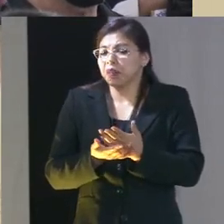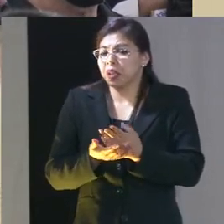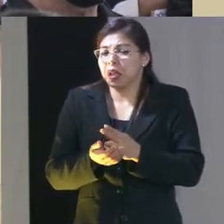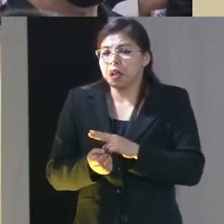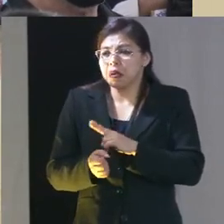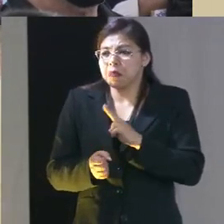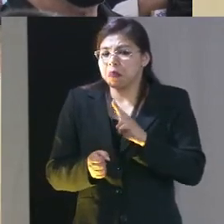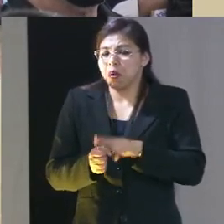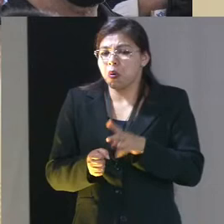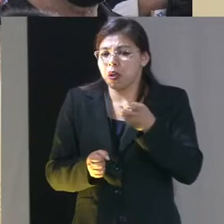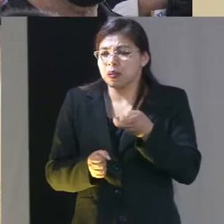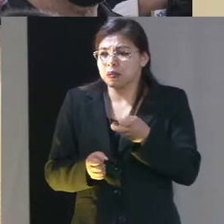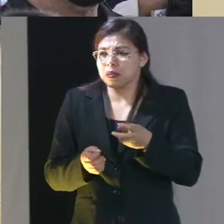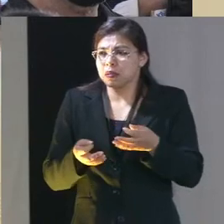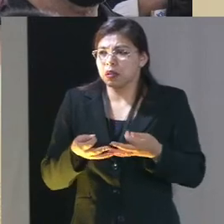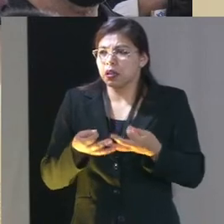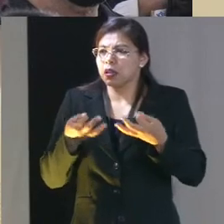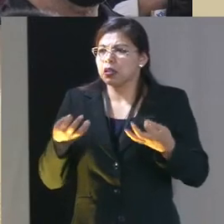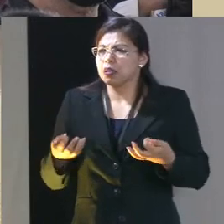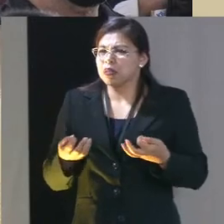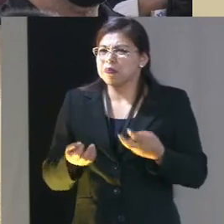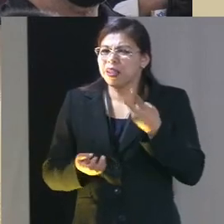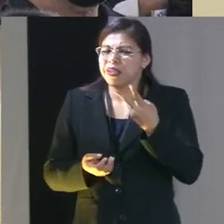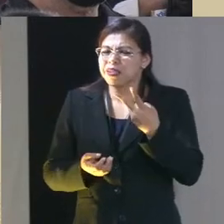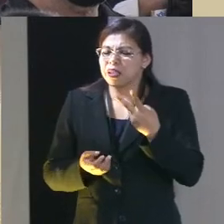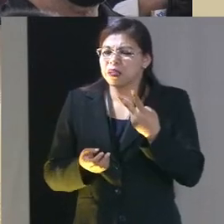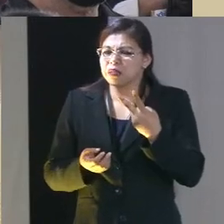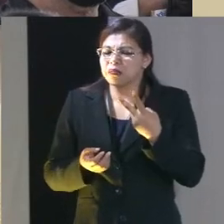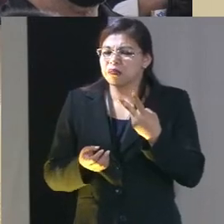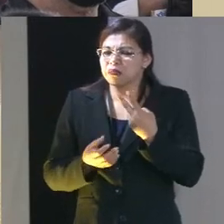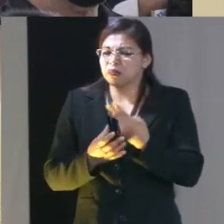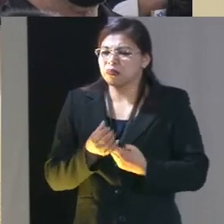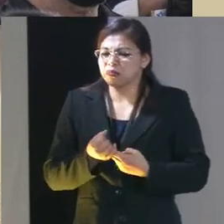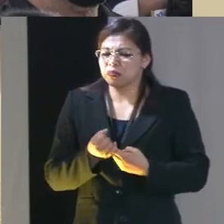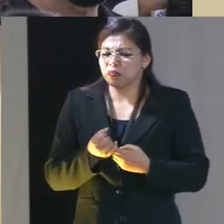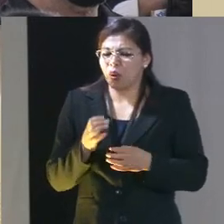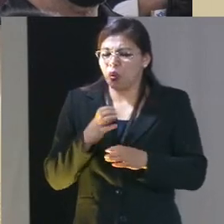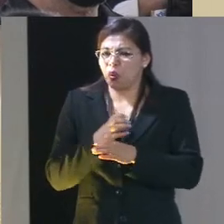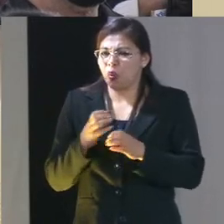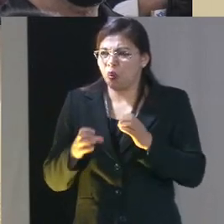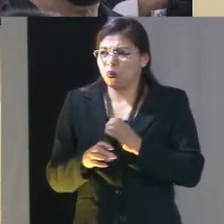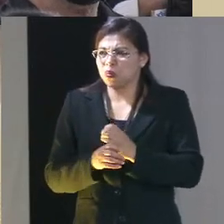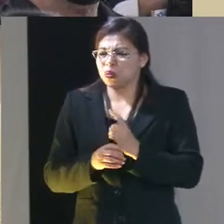de naturales de estas tierras. Esas dos cuestiones son